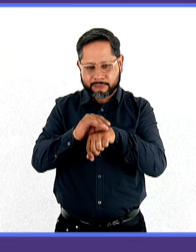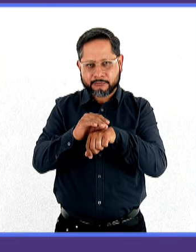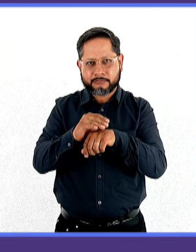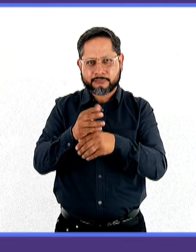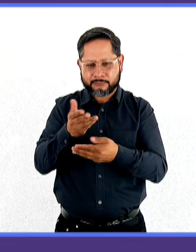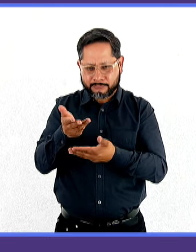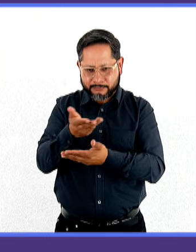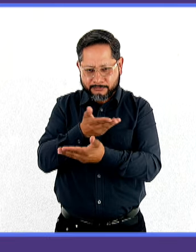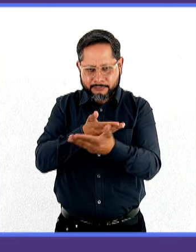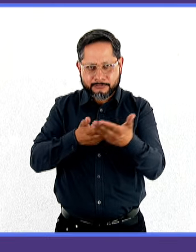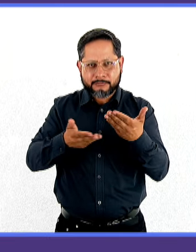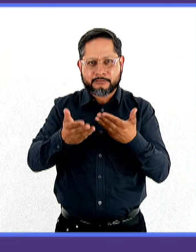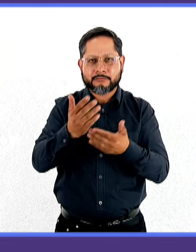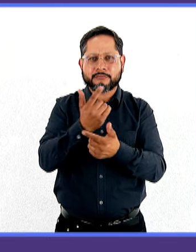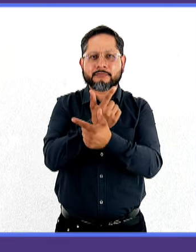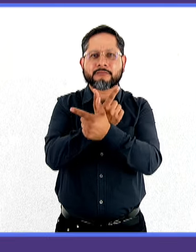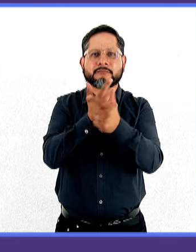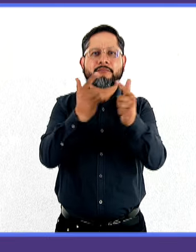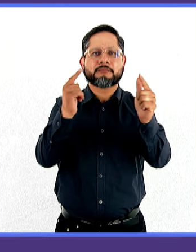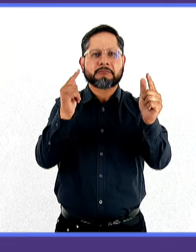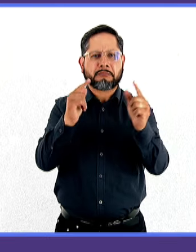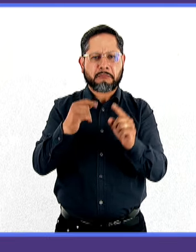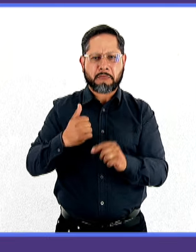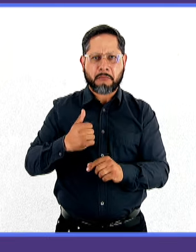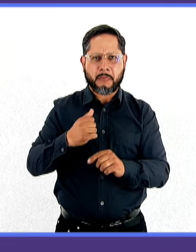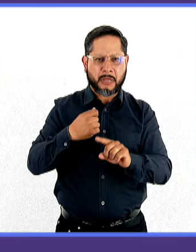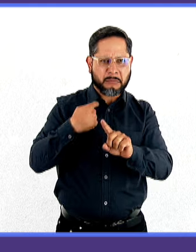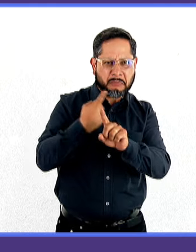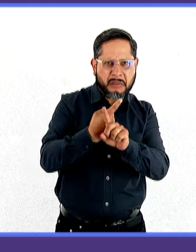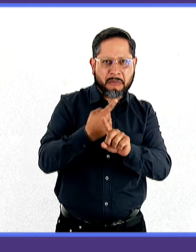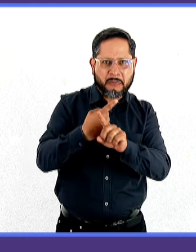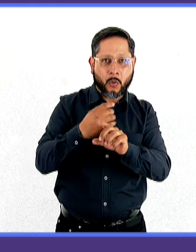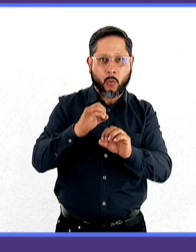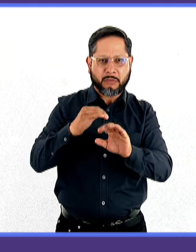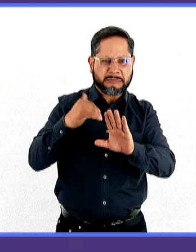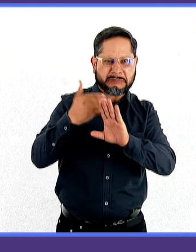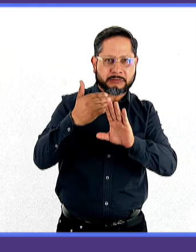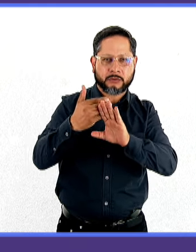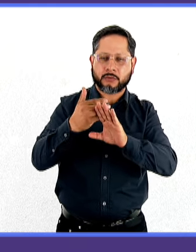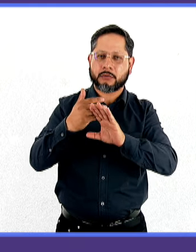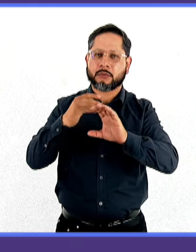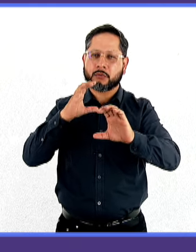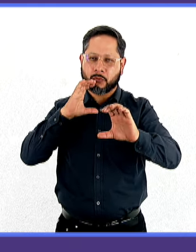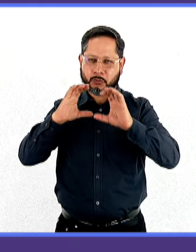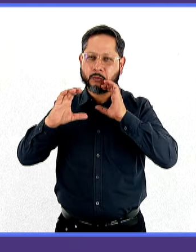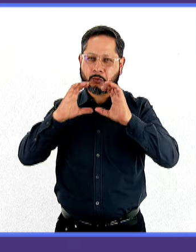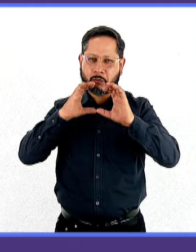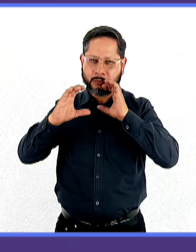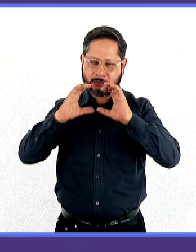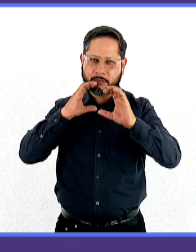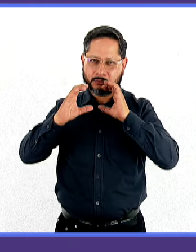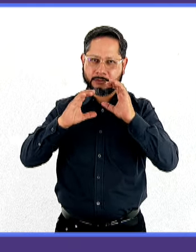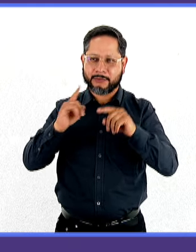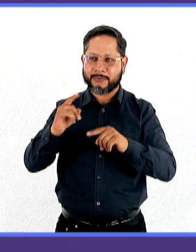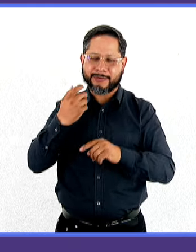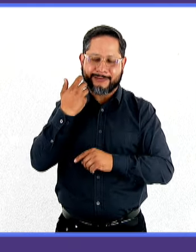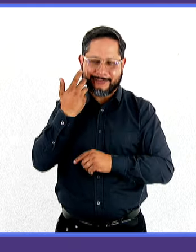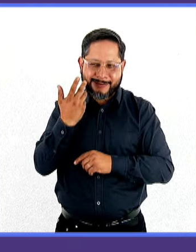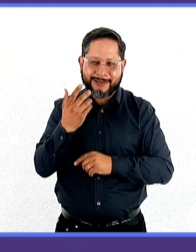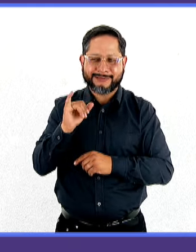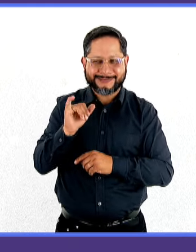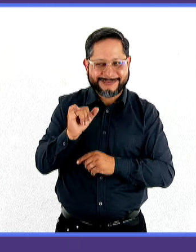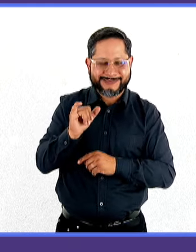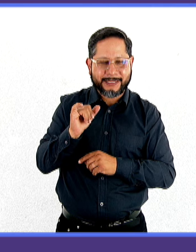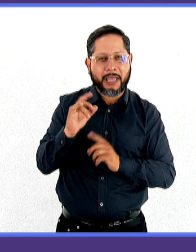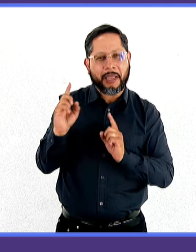relaciones libres de violencia junto con el deseo y la comunicación y consiste en la aceptación a participar